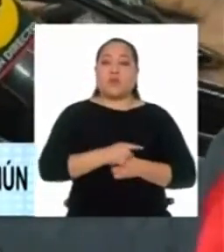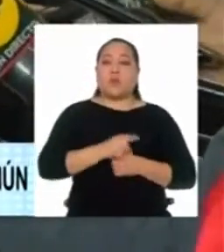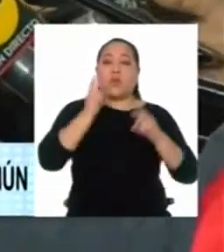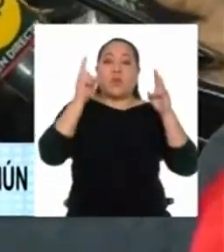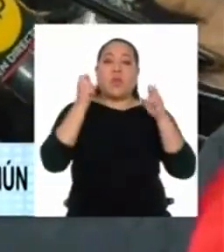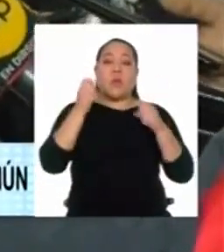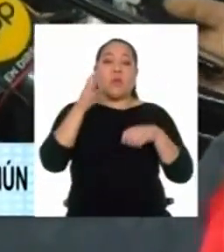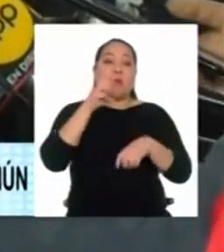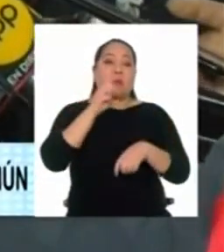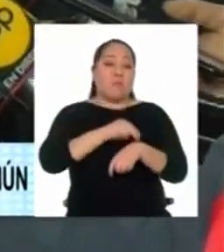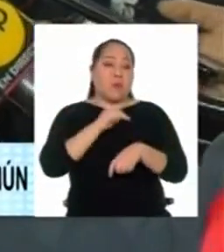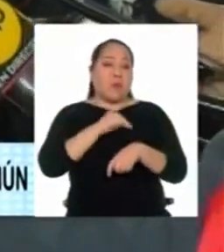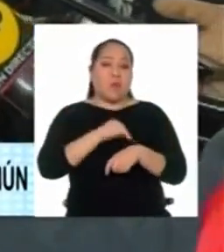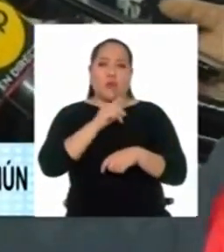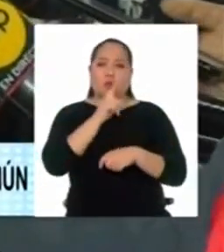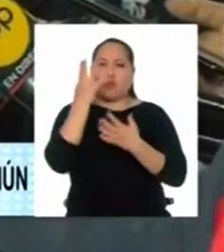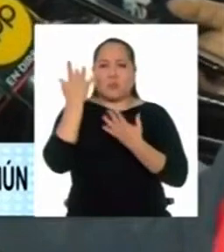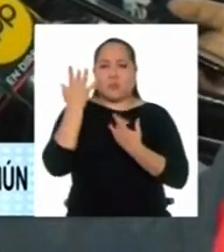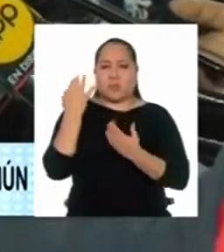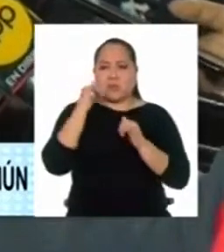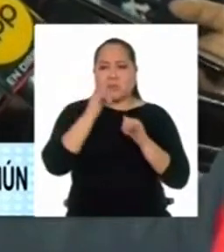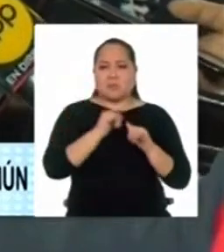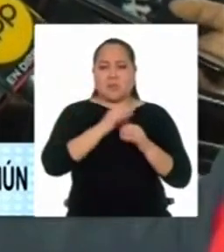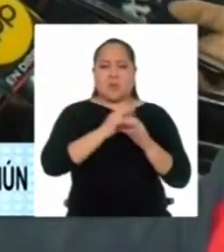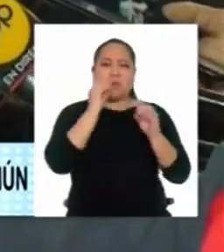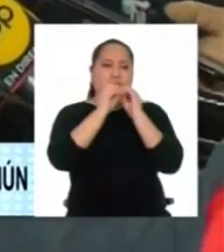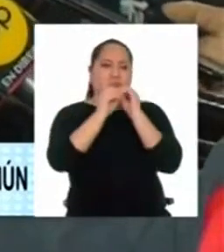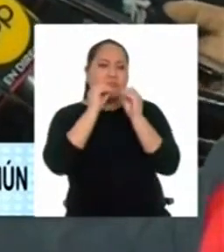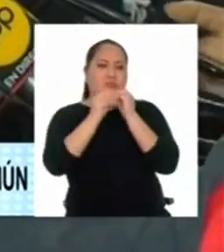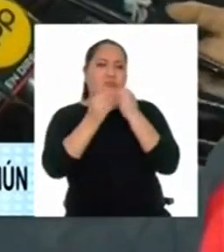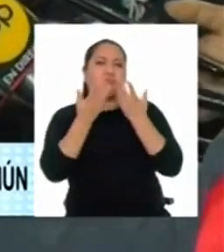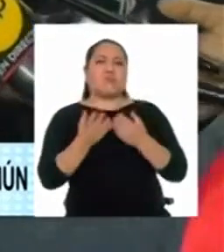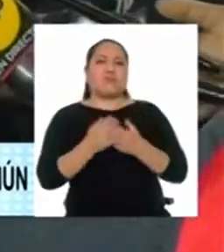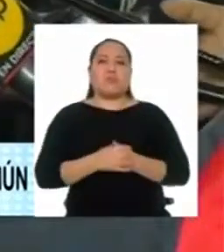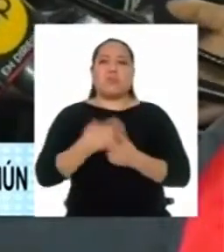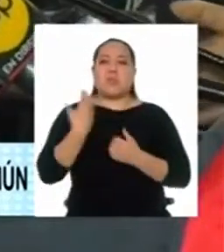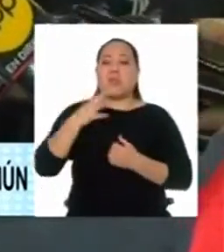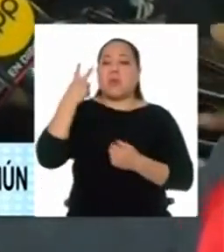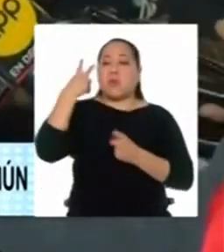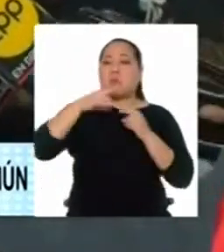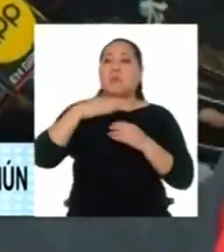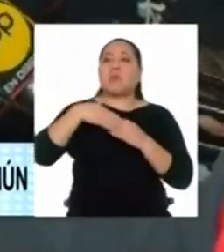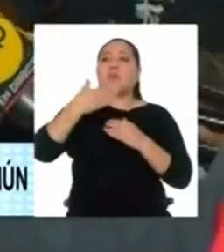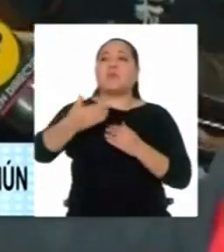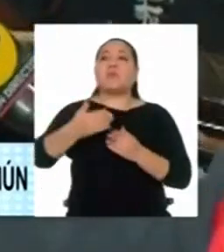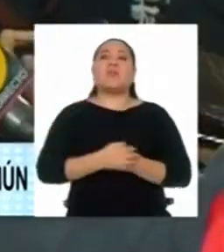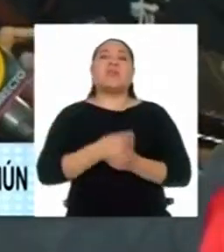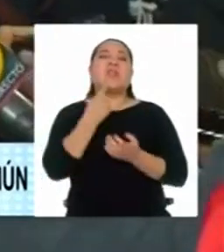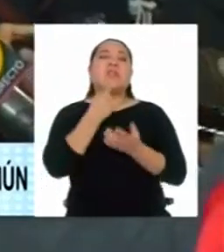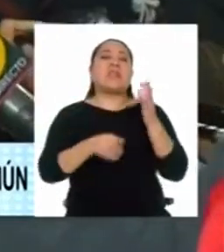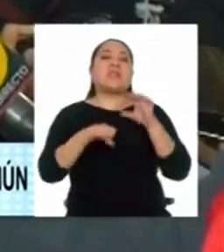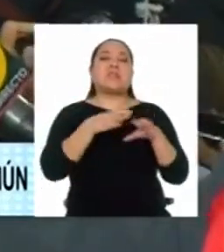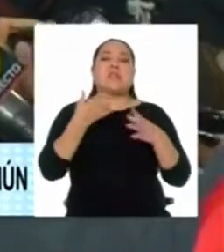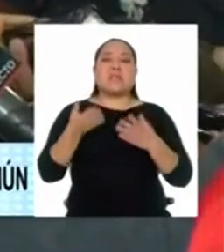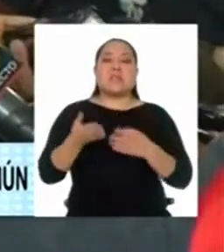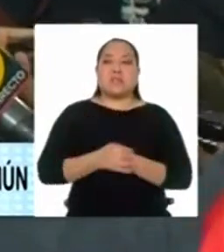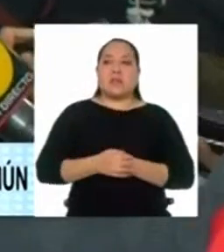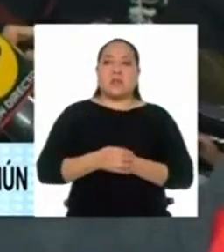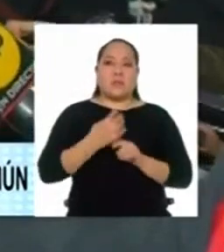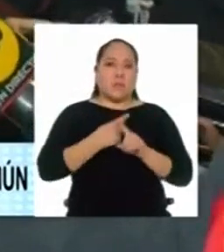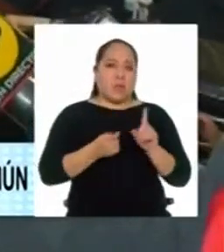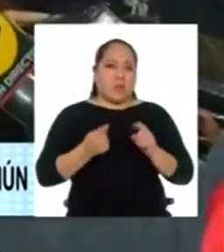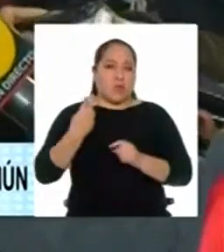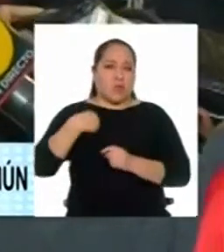médica, no tiene que esperarse allí cómo se resuelve y ya veremos después qué cosa es lo que hace, pero lo